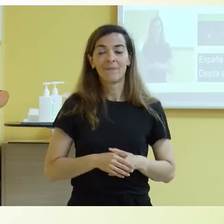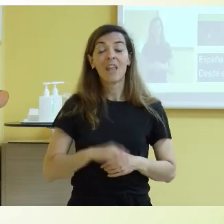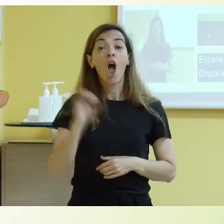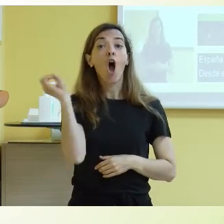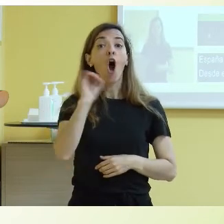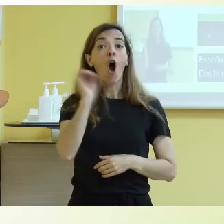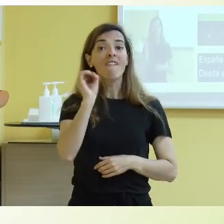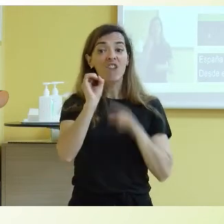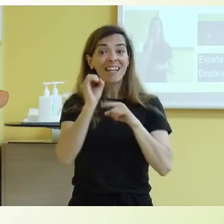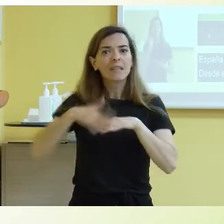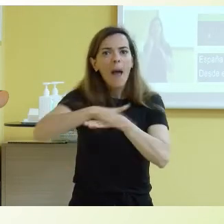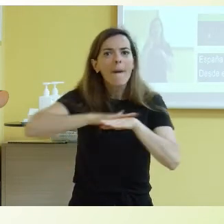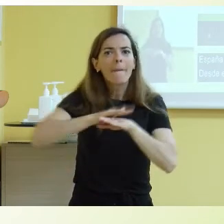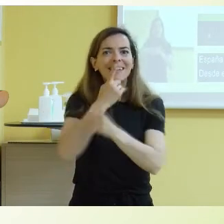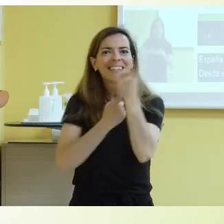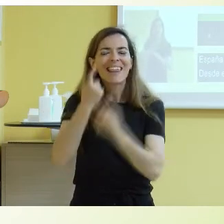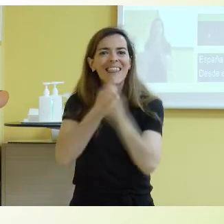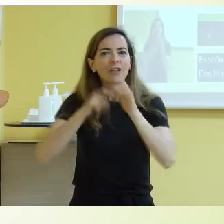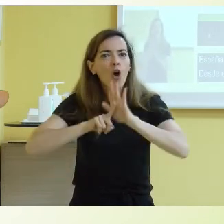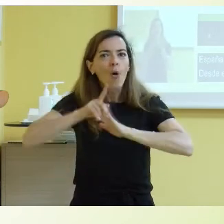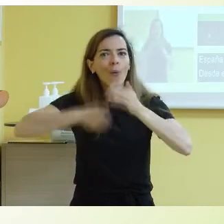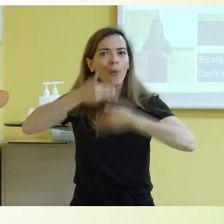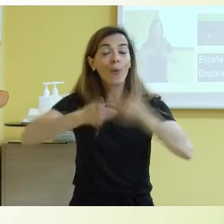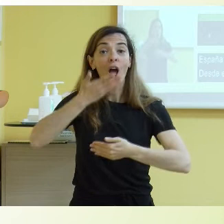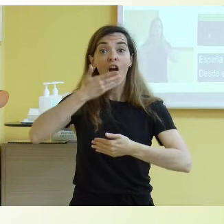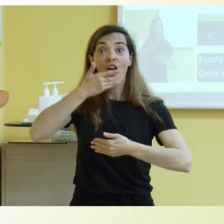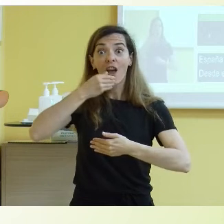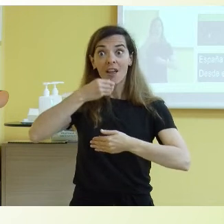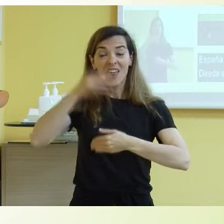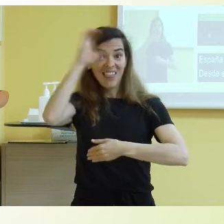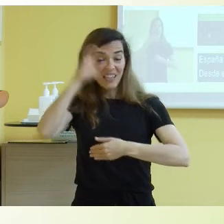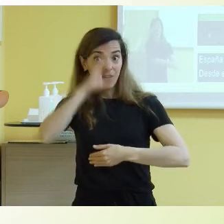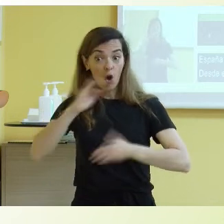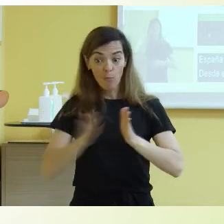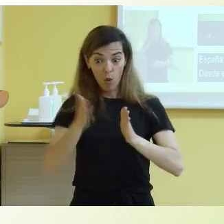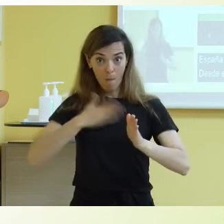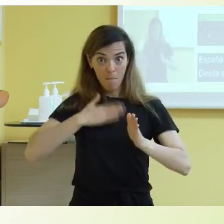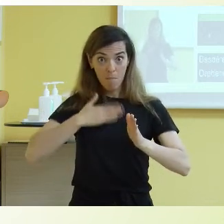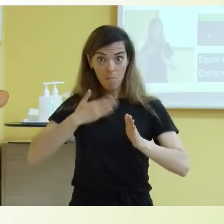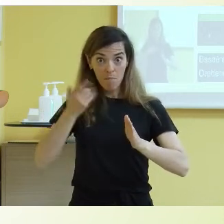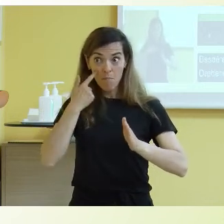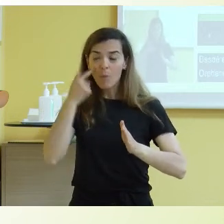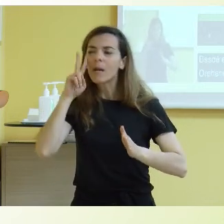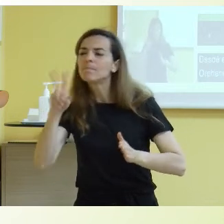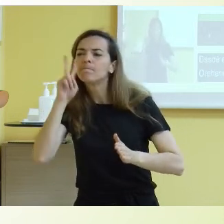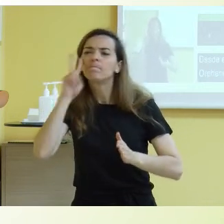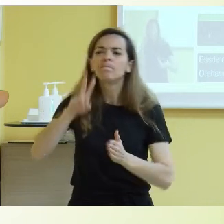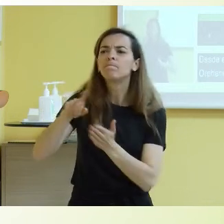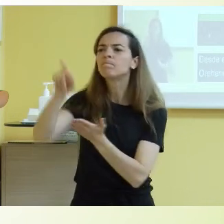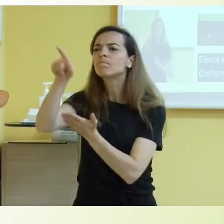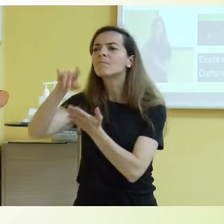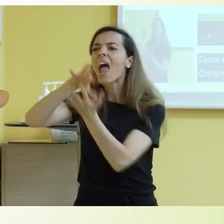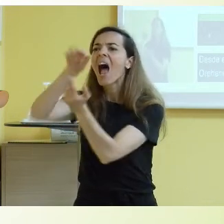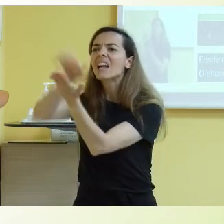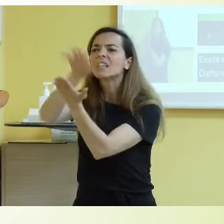Orphanet es una base de datos evolutiva cuyo contenido científico de producción propia se basa en la literatura científica y está